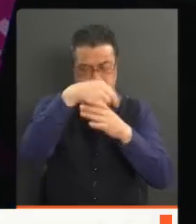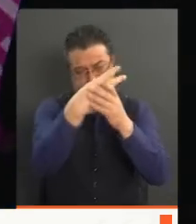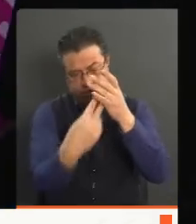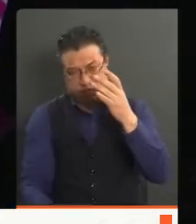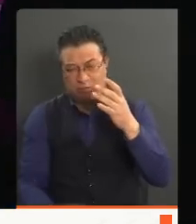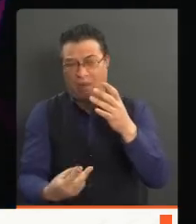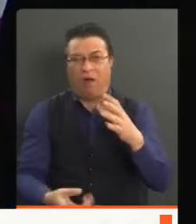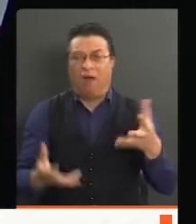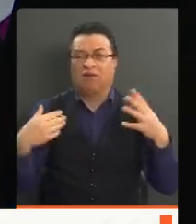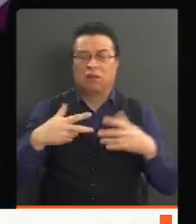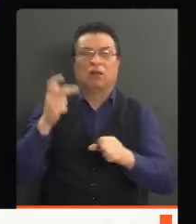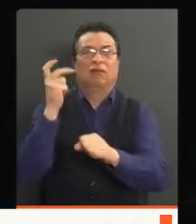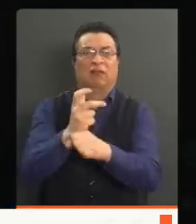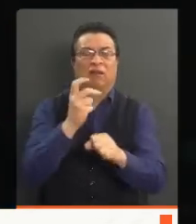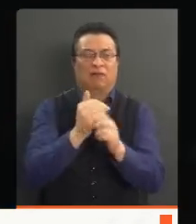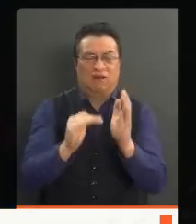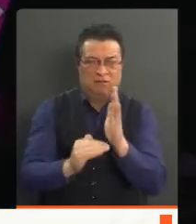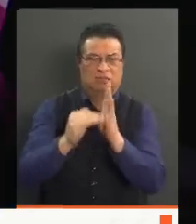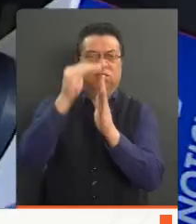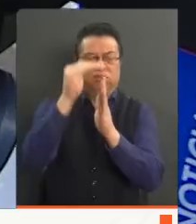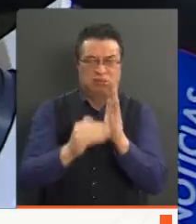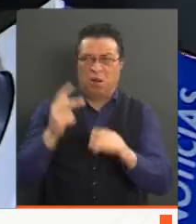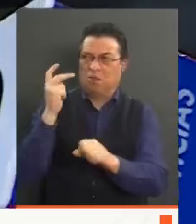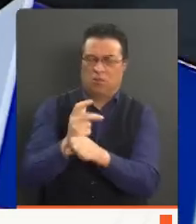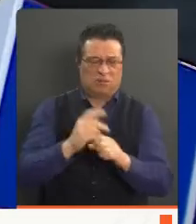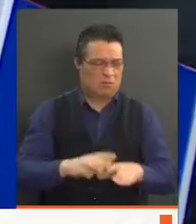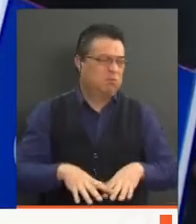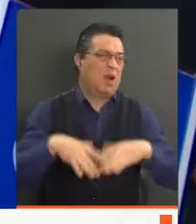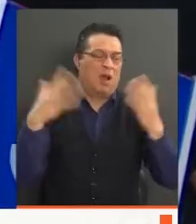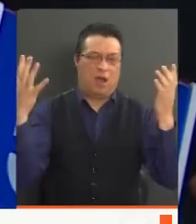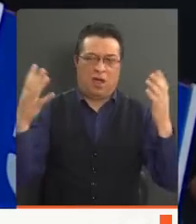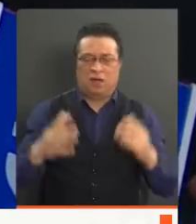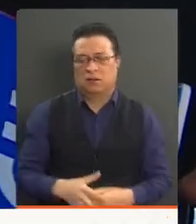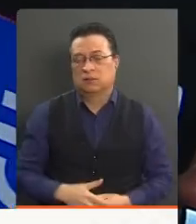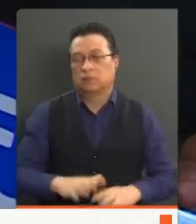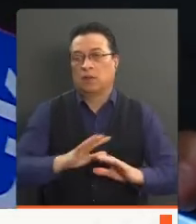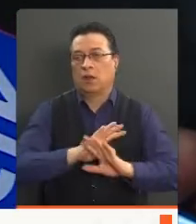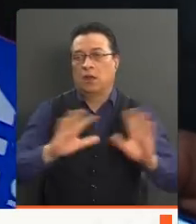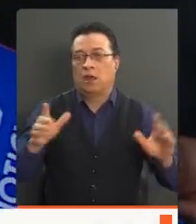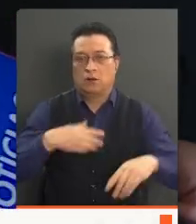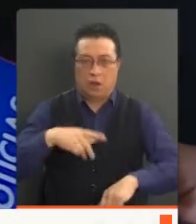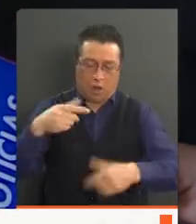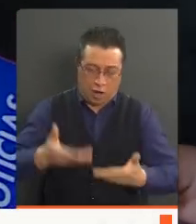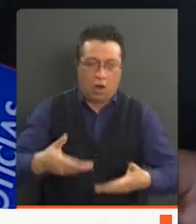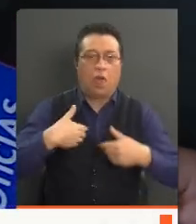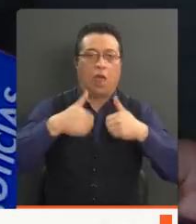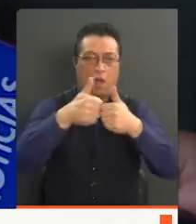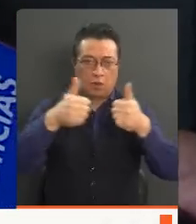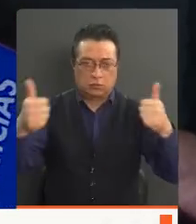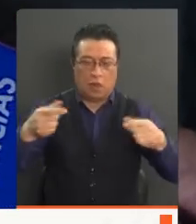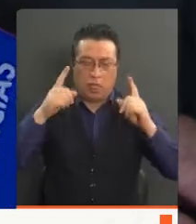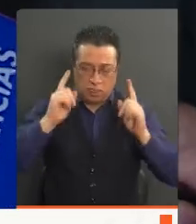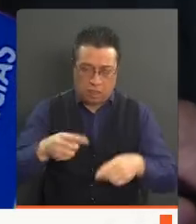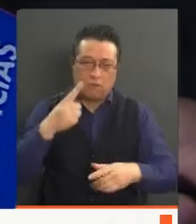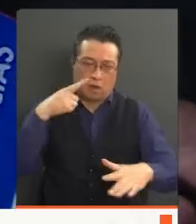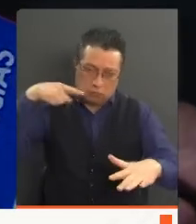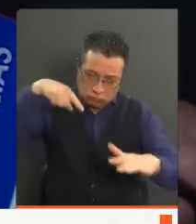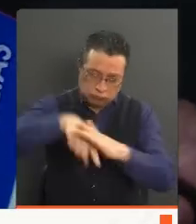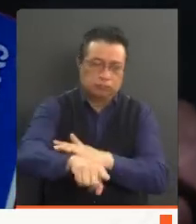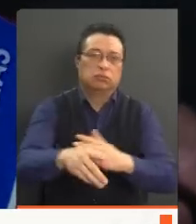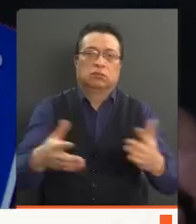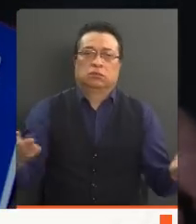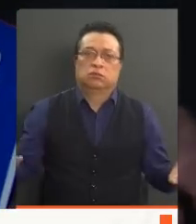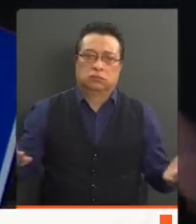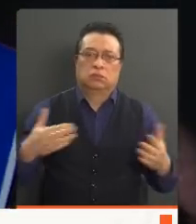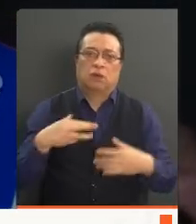en los ascensores, por todo lo que es espantoso. Ya es hora de que las autoridades tomen cartas en el asunto, porque ya es algo que se